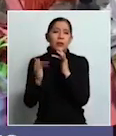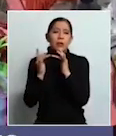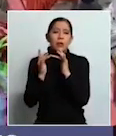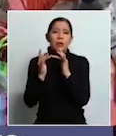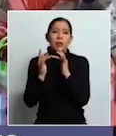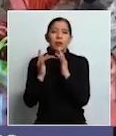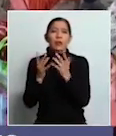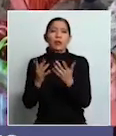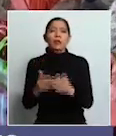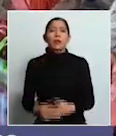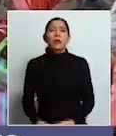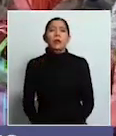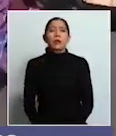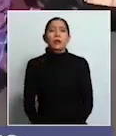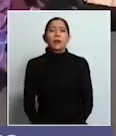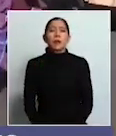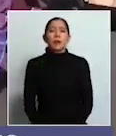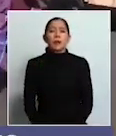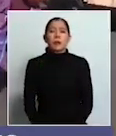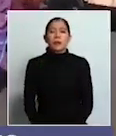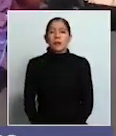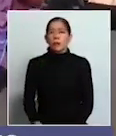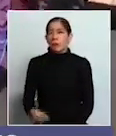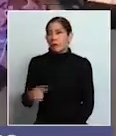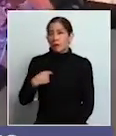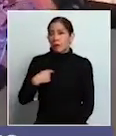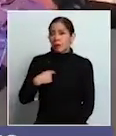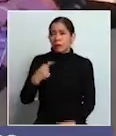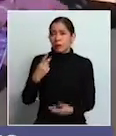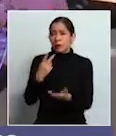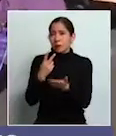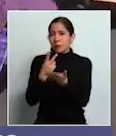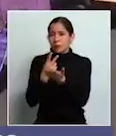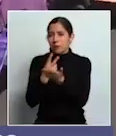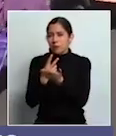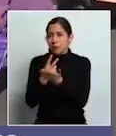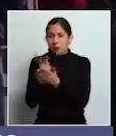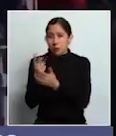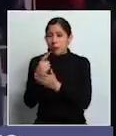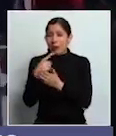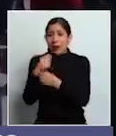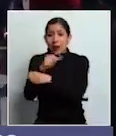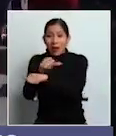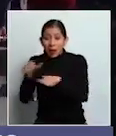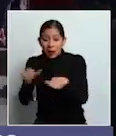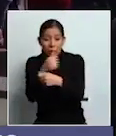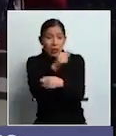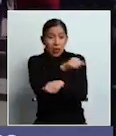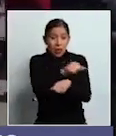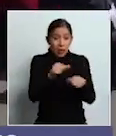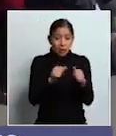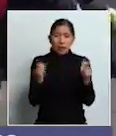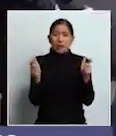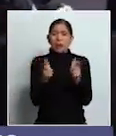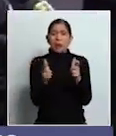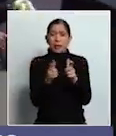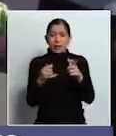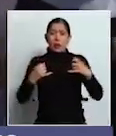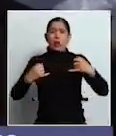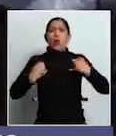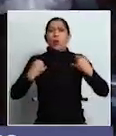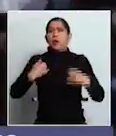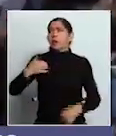Lo que no es cierto, es totalmente secundaria. Nos atraen mesas muy pequeñas para los jóvenes que son, creo, incluso más altos